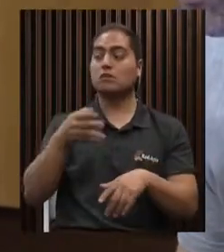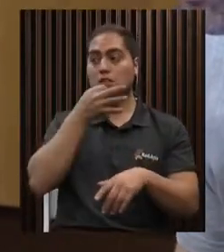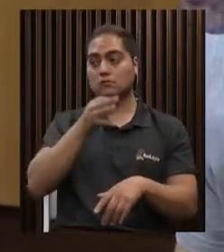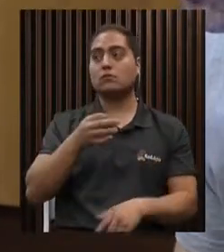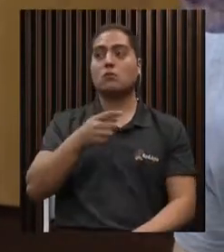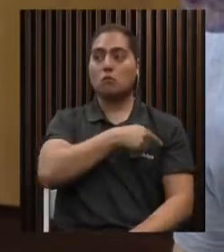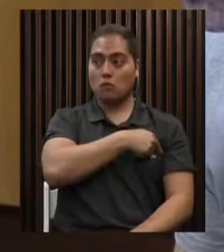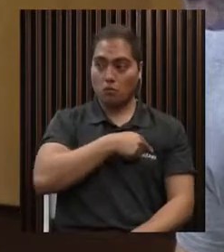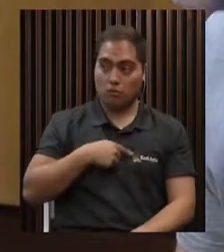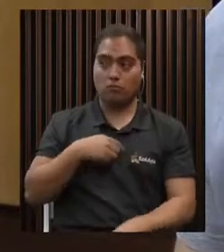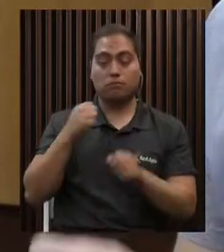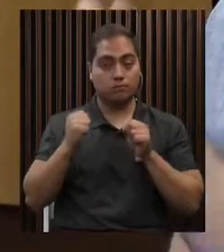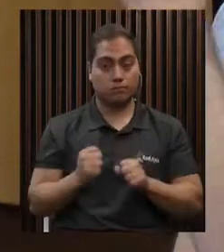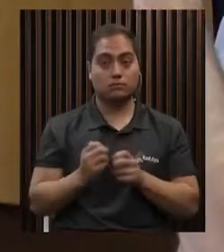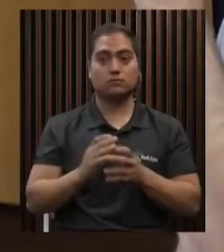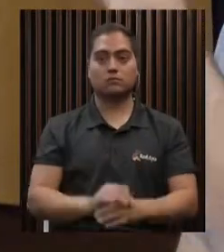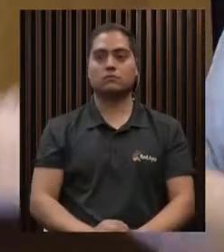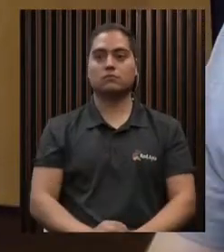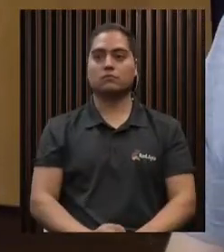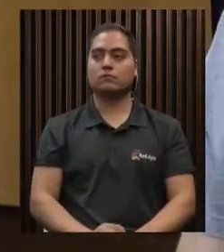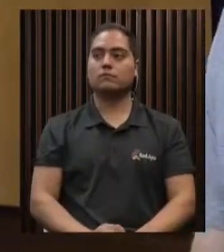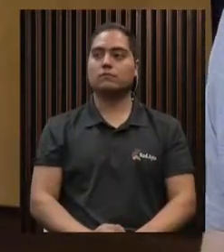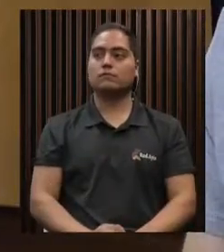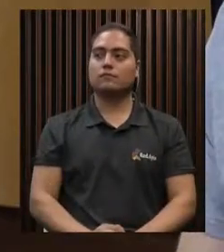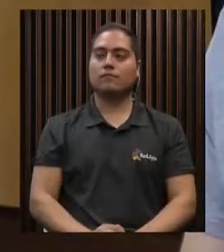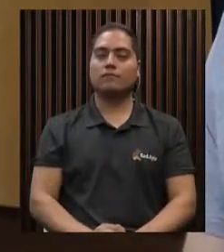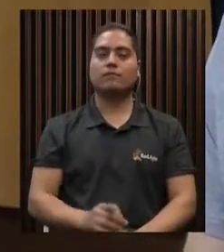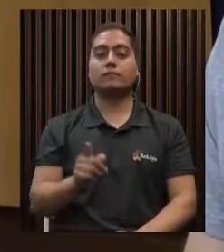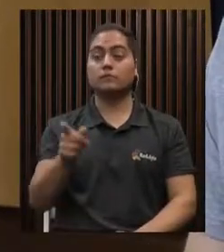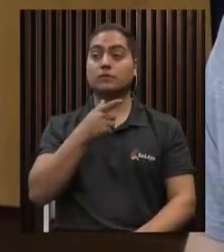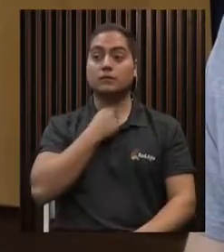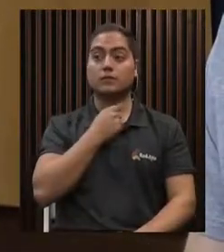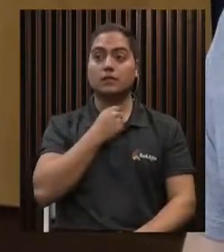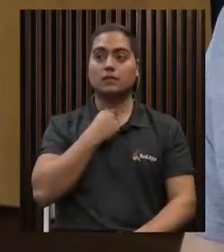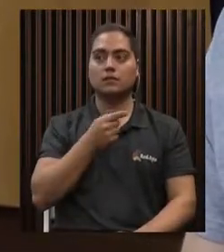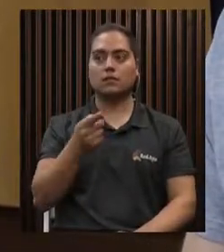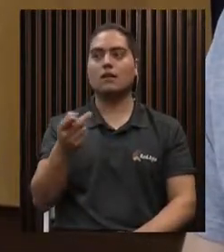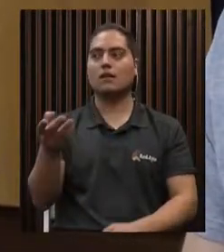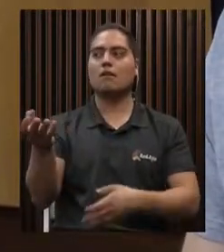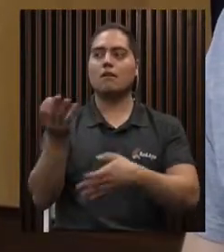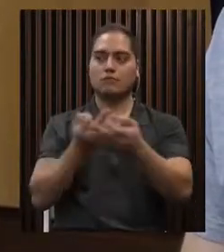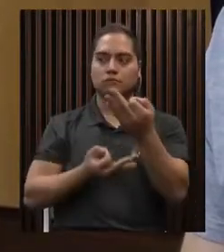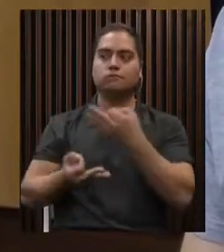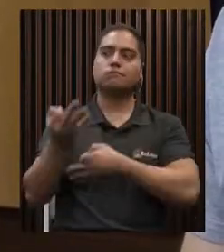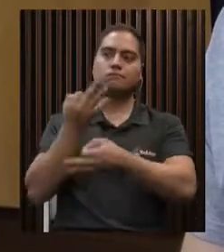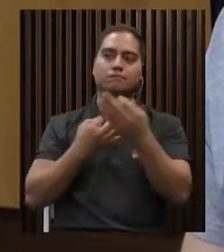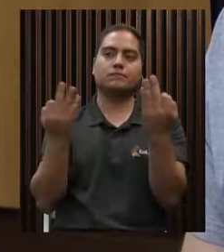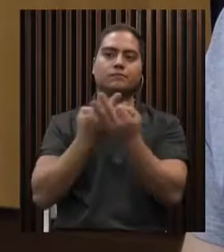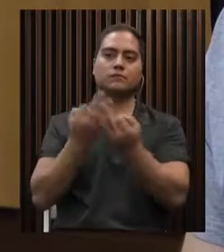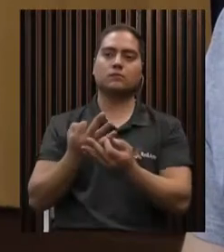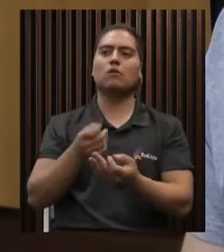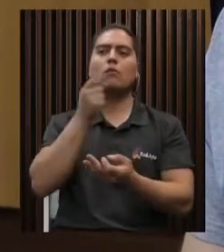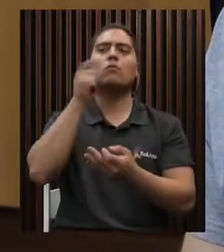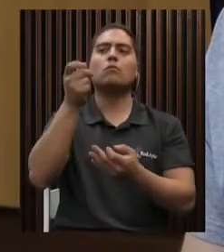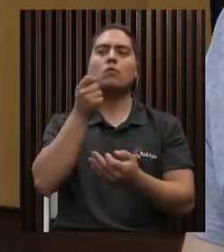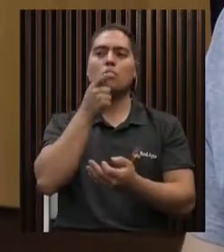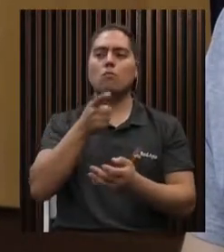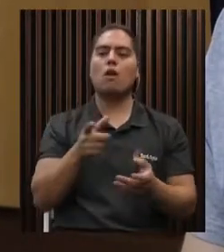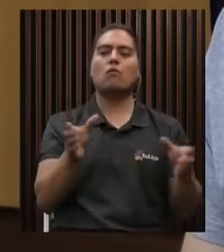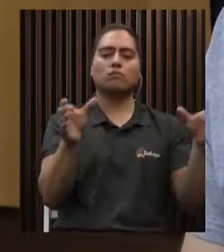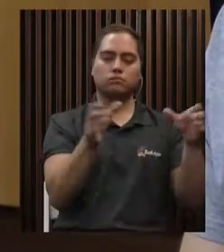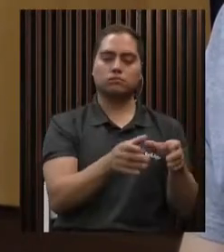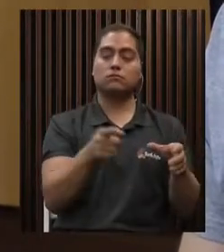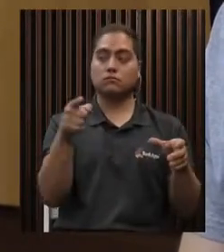Si quieren, sería bueno que de qué organización son también y cómo somos y como no somos de